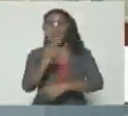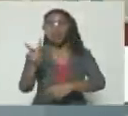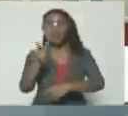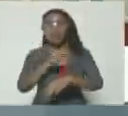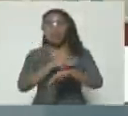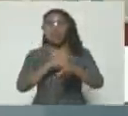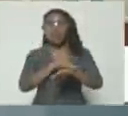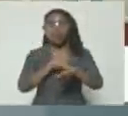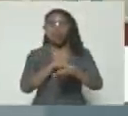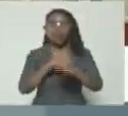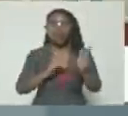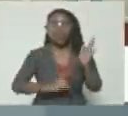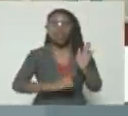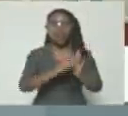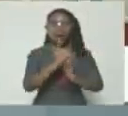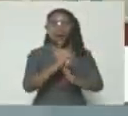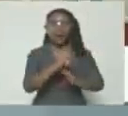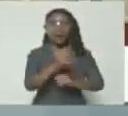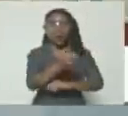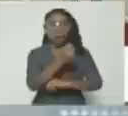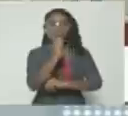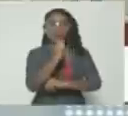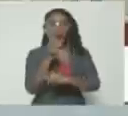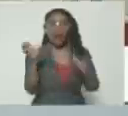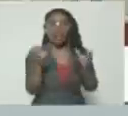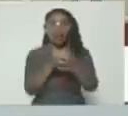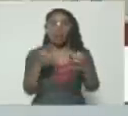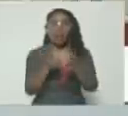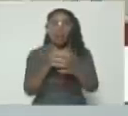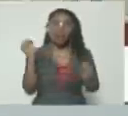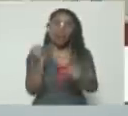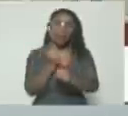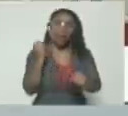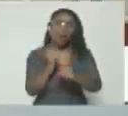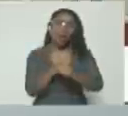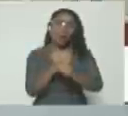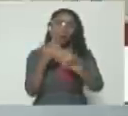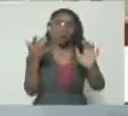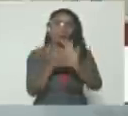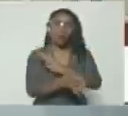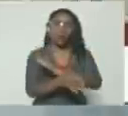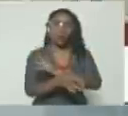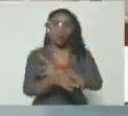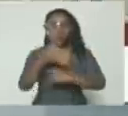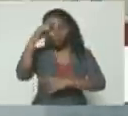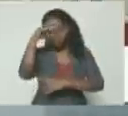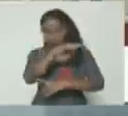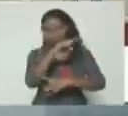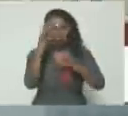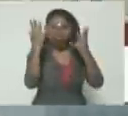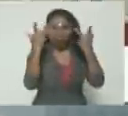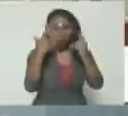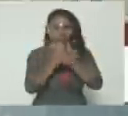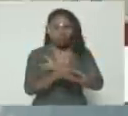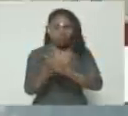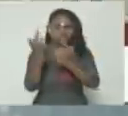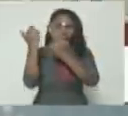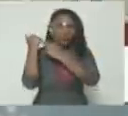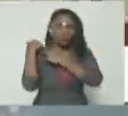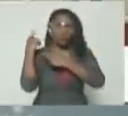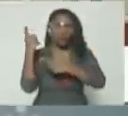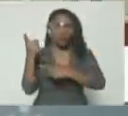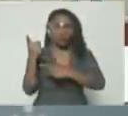Pecuario, con un equipo de trabajo de exportación que está encargado